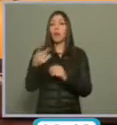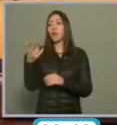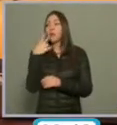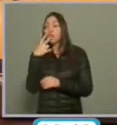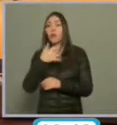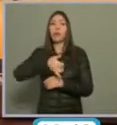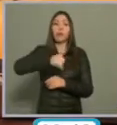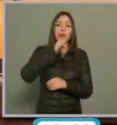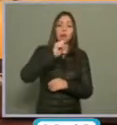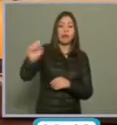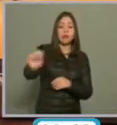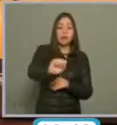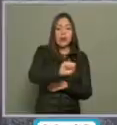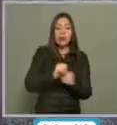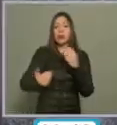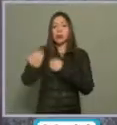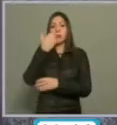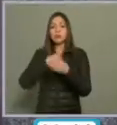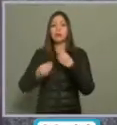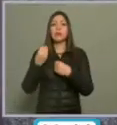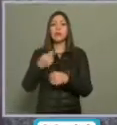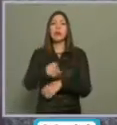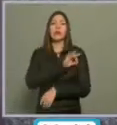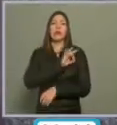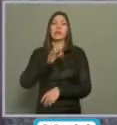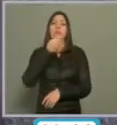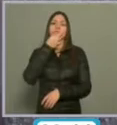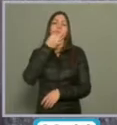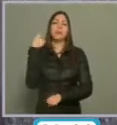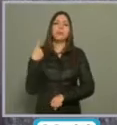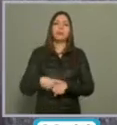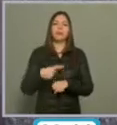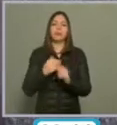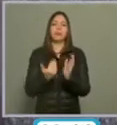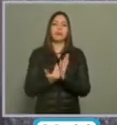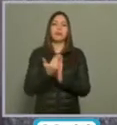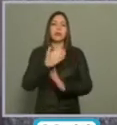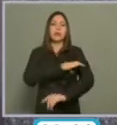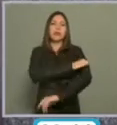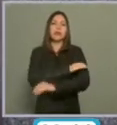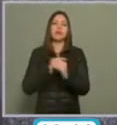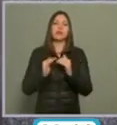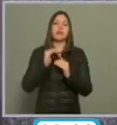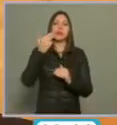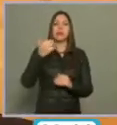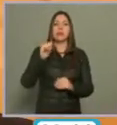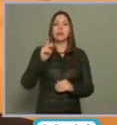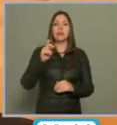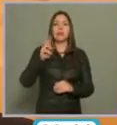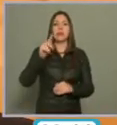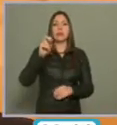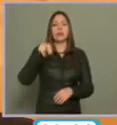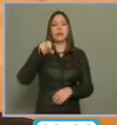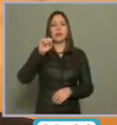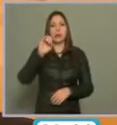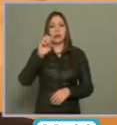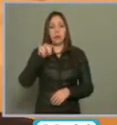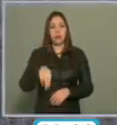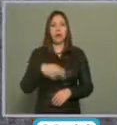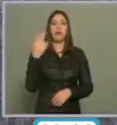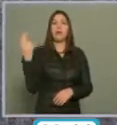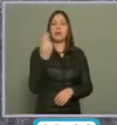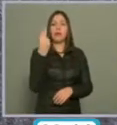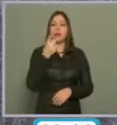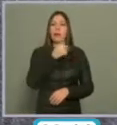Todo lo importante, lo fundamental es un diagnóstico temprano y oportuno para que podamos, una vez que se identifica, entrar